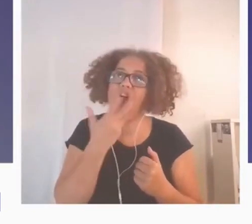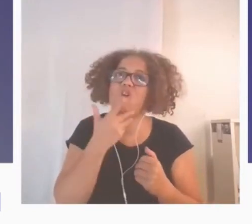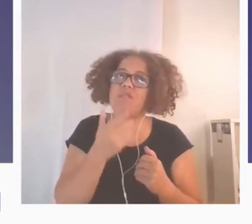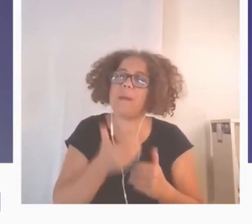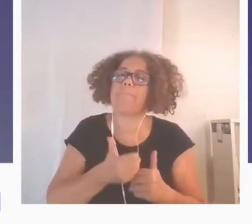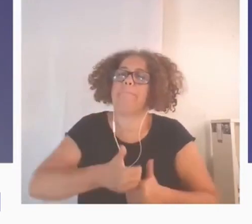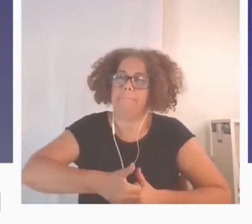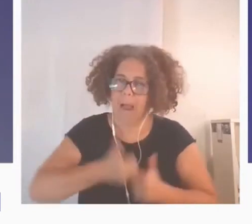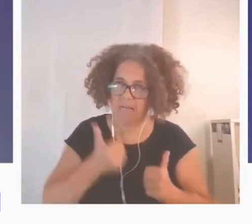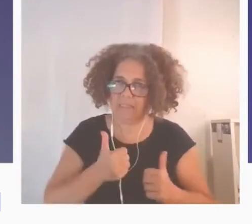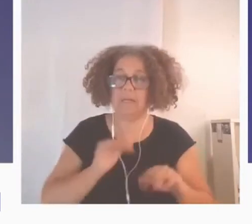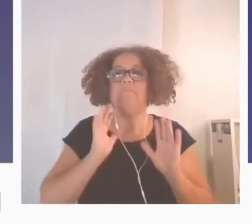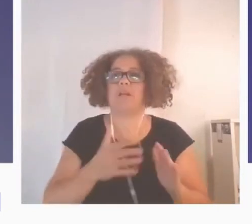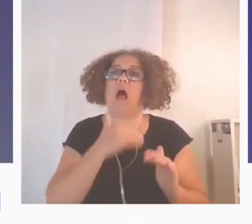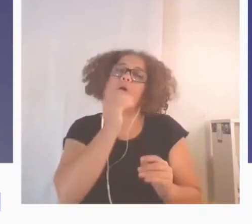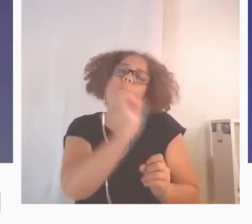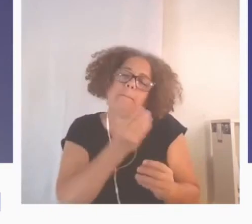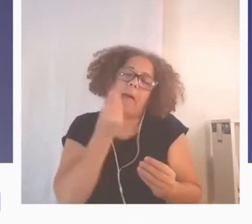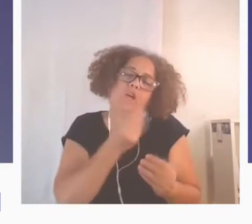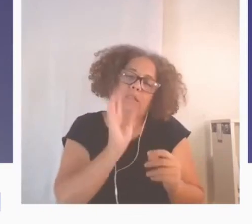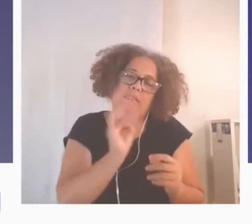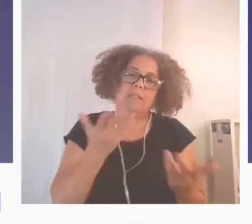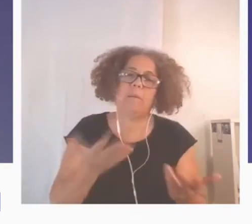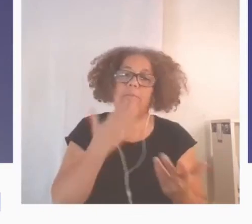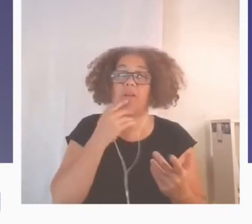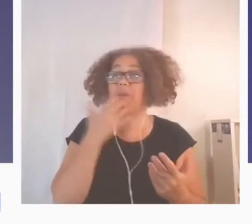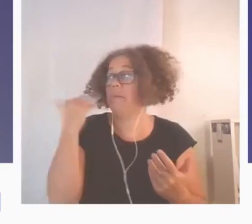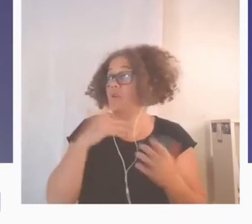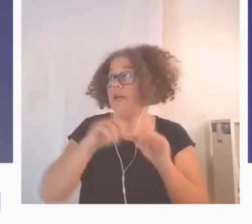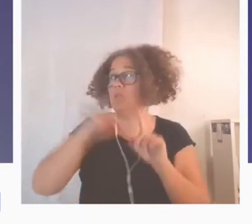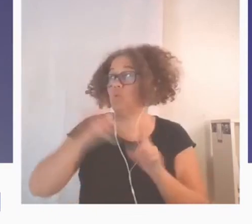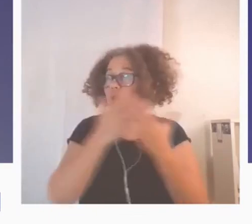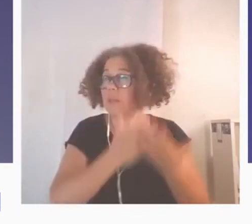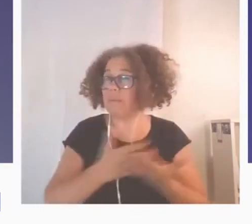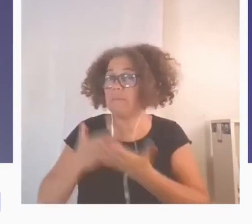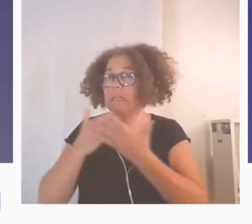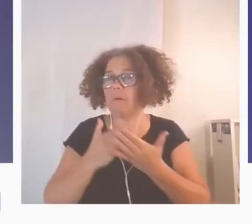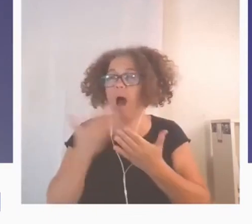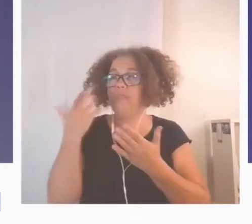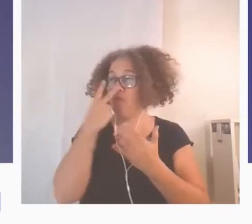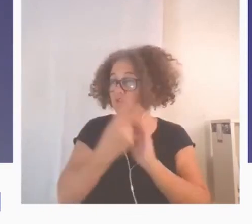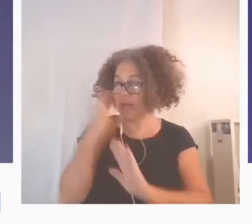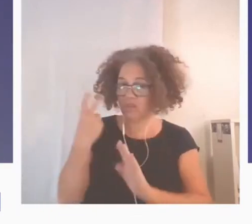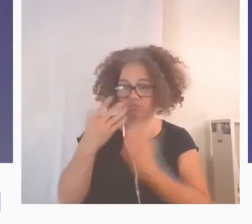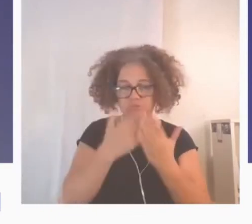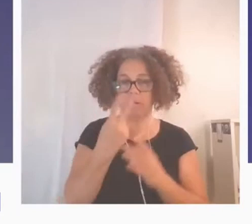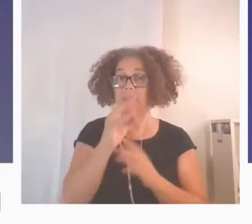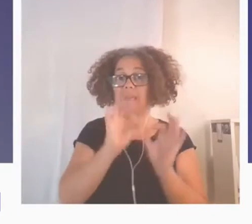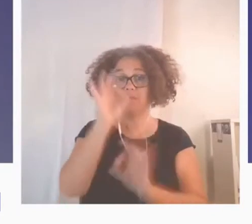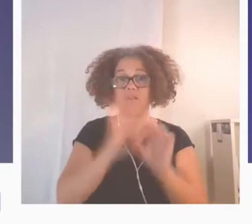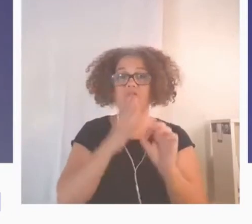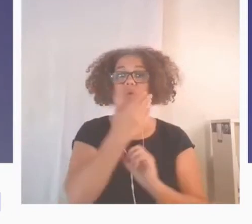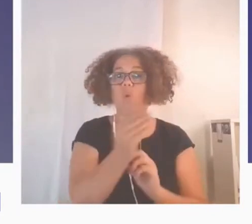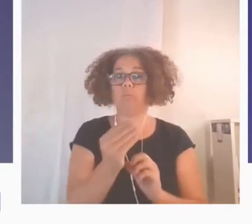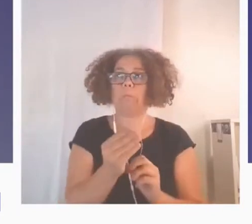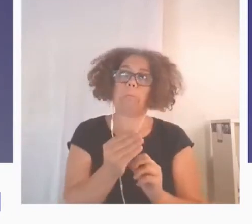mejorado. En los estudios de prospectiva que hacíamos en BBK, identificábamos hace 2 años que el 20% de la juventud de Vizcaya